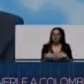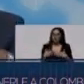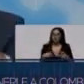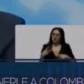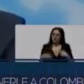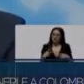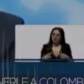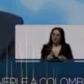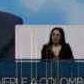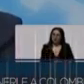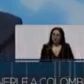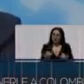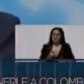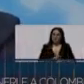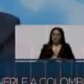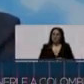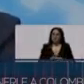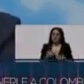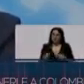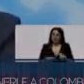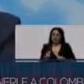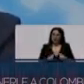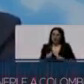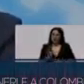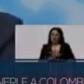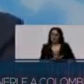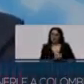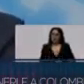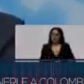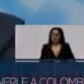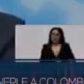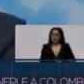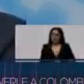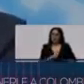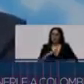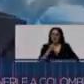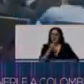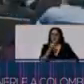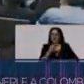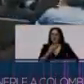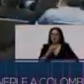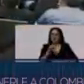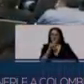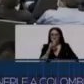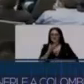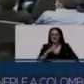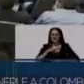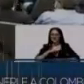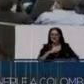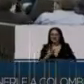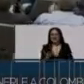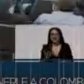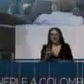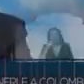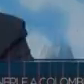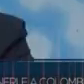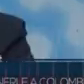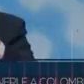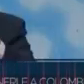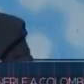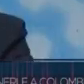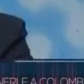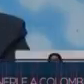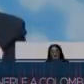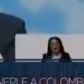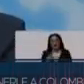señor Putin tapaba los problemas que se presentaban al interior de Rusia, siempre lo hacía. Había un